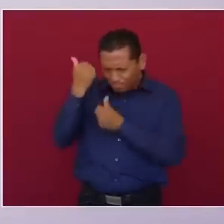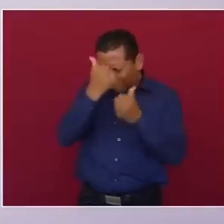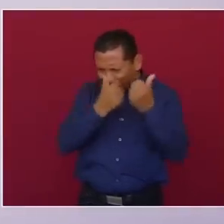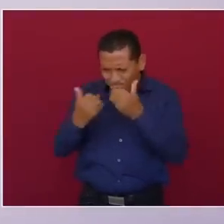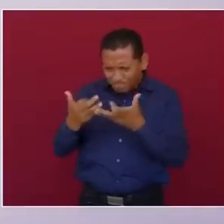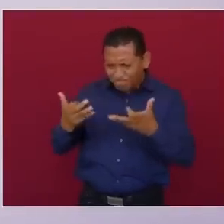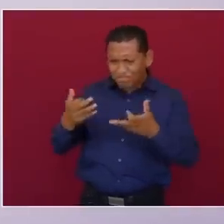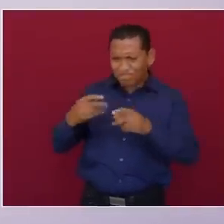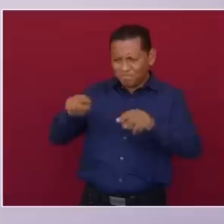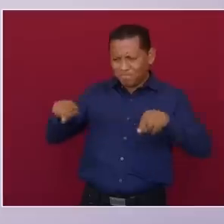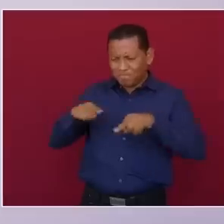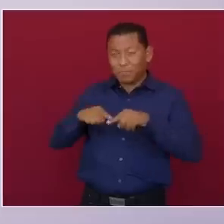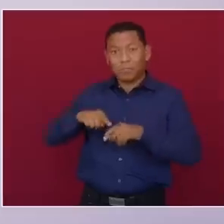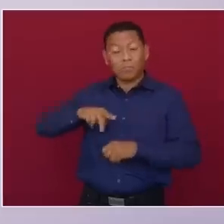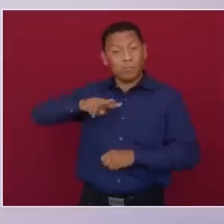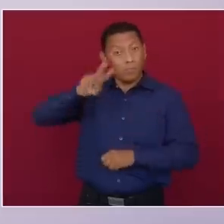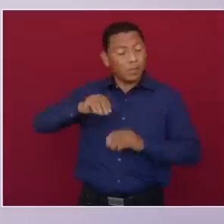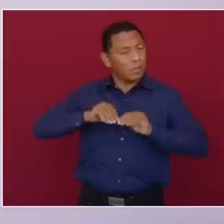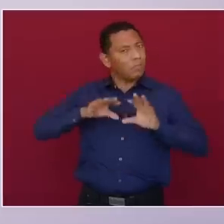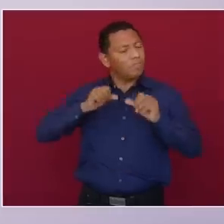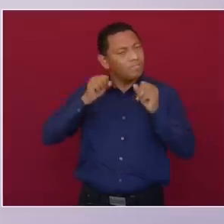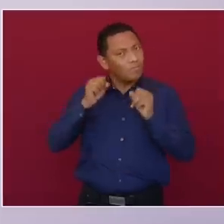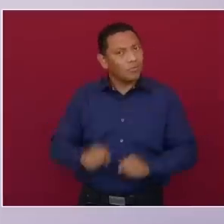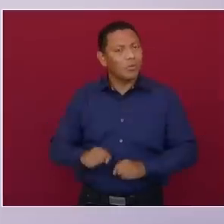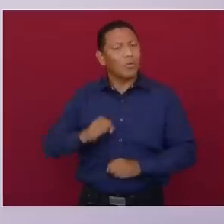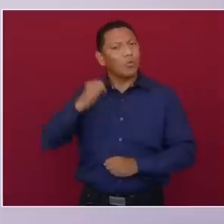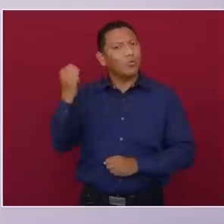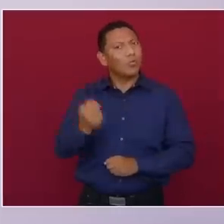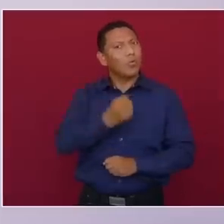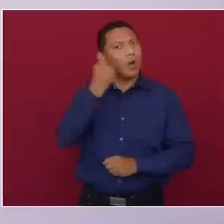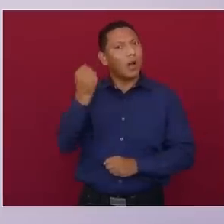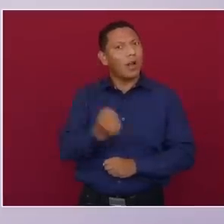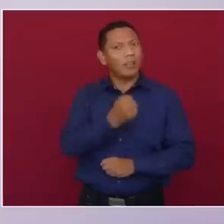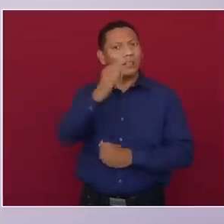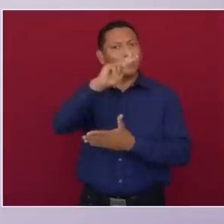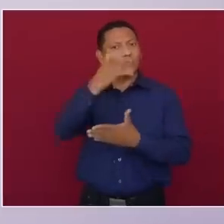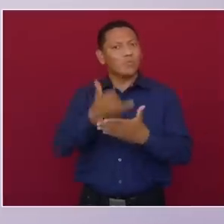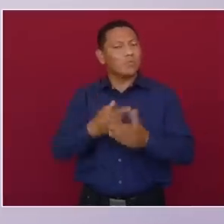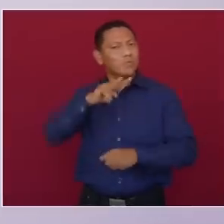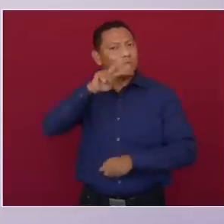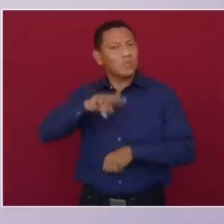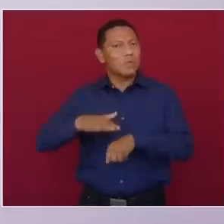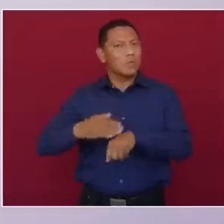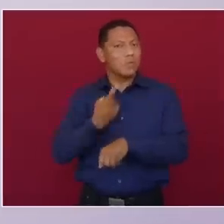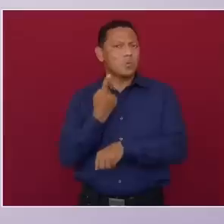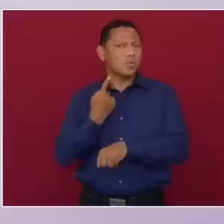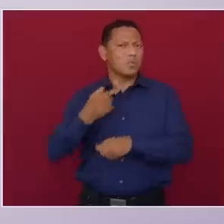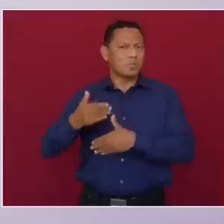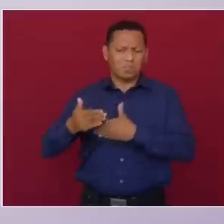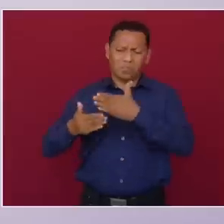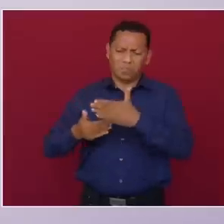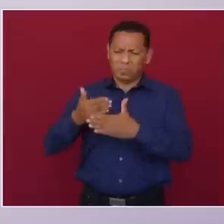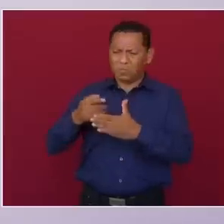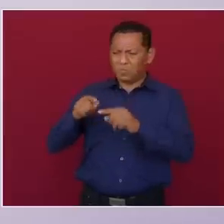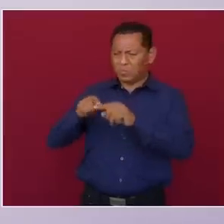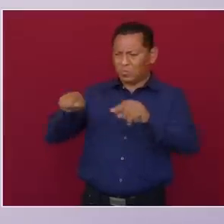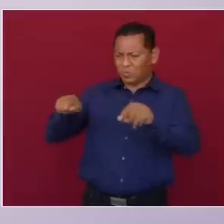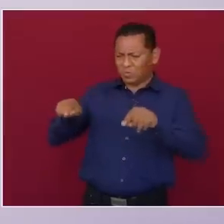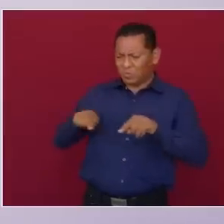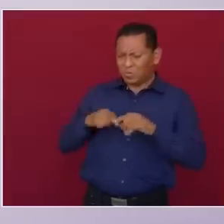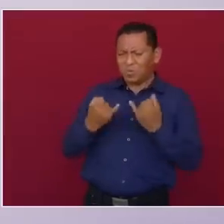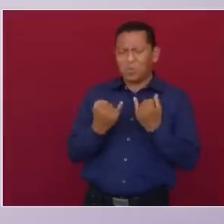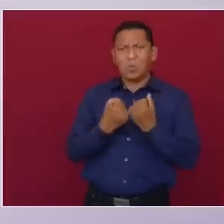duda que este proyecto nació con suerte, porque las condiciones se fueron dando al mismo tiempo que nuestra